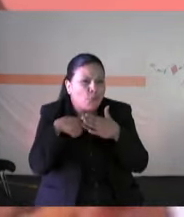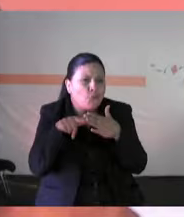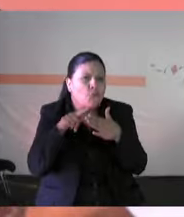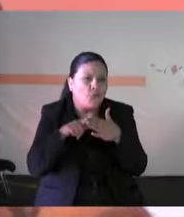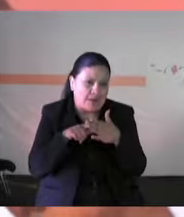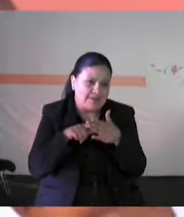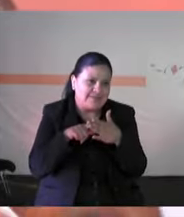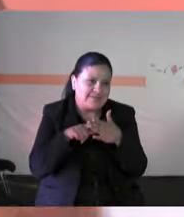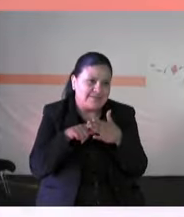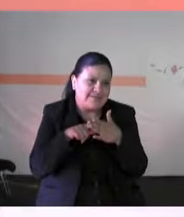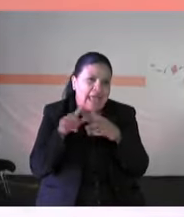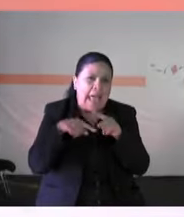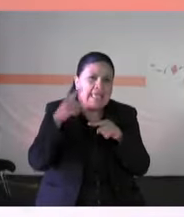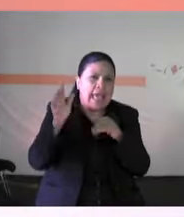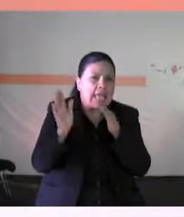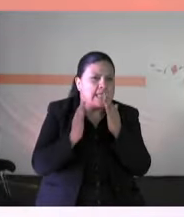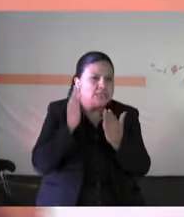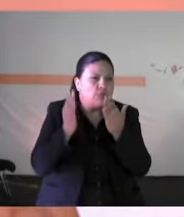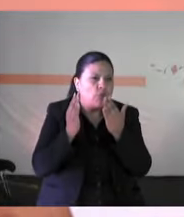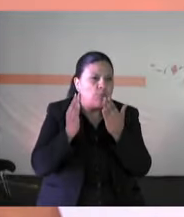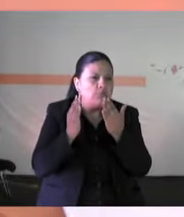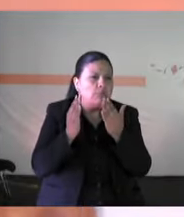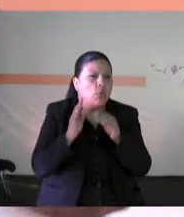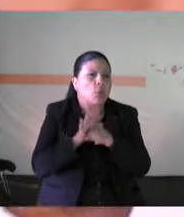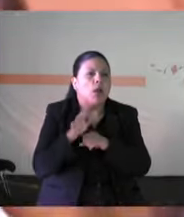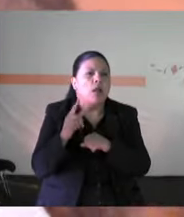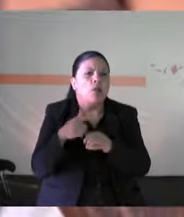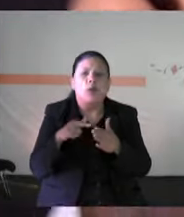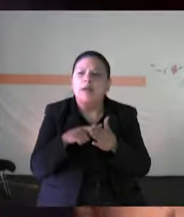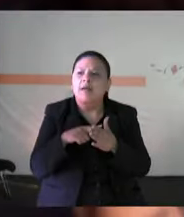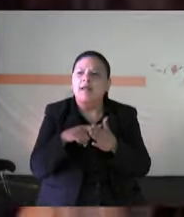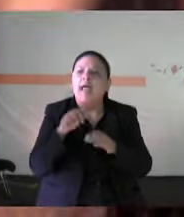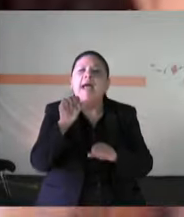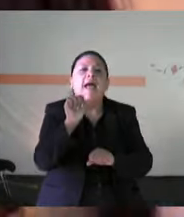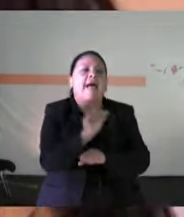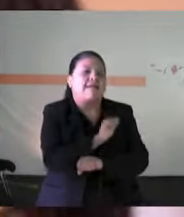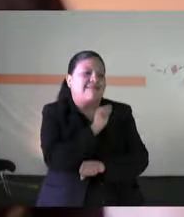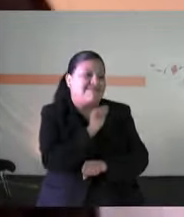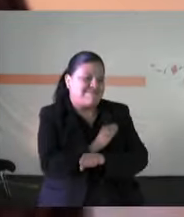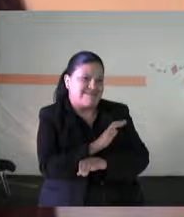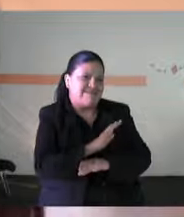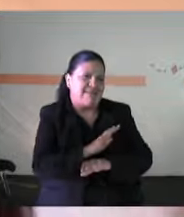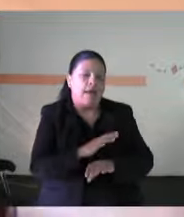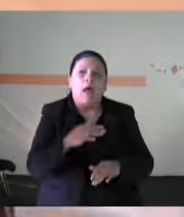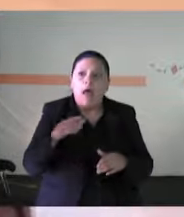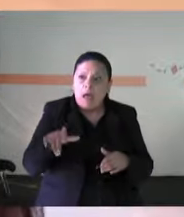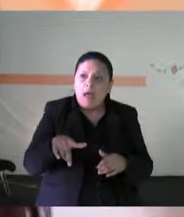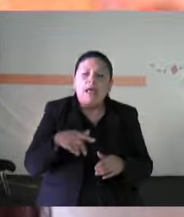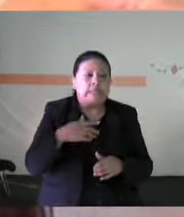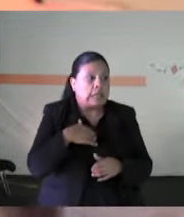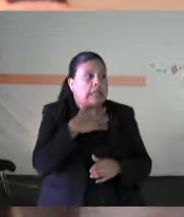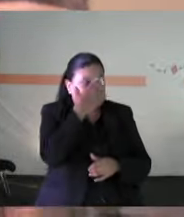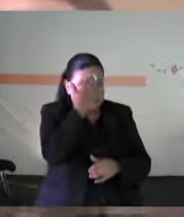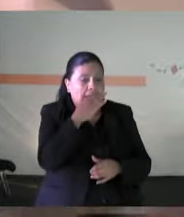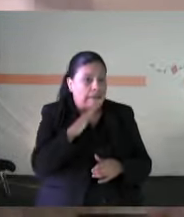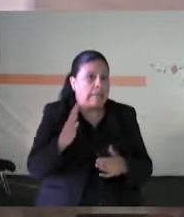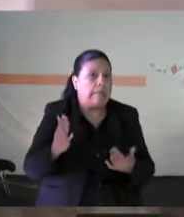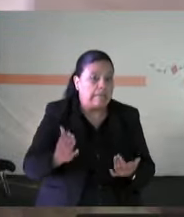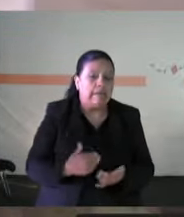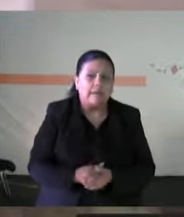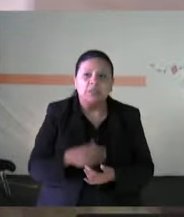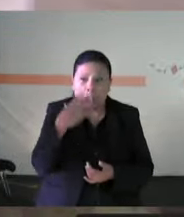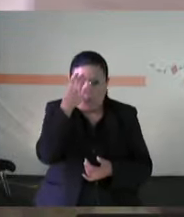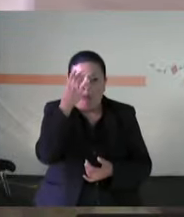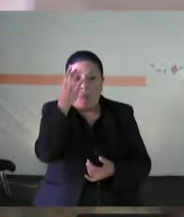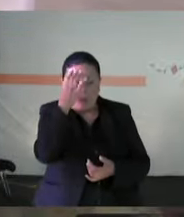donde cotorreó. Y ahí, a ver, ¿en cuál? Ahí está, pues, órale. Sí, son bien fans, ¿verdad? O sea, sí.